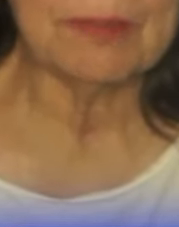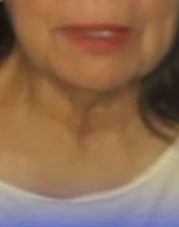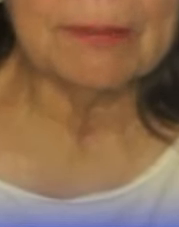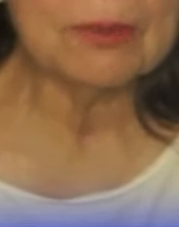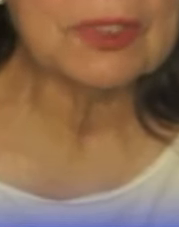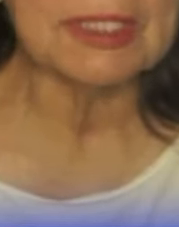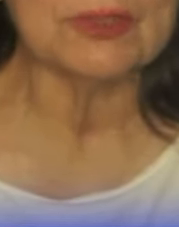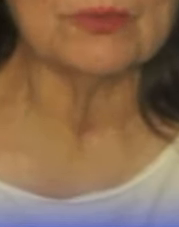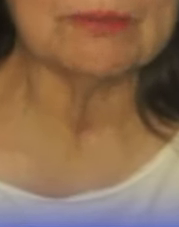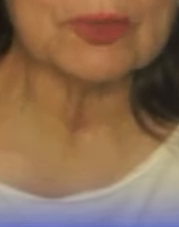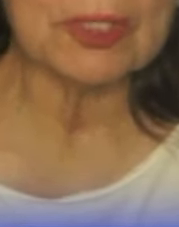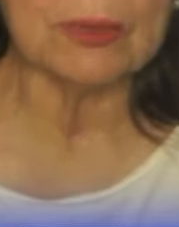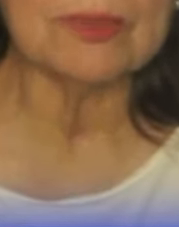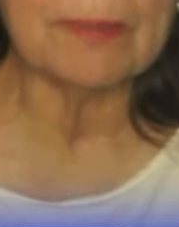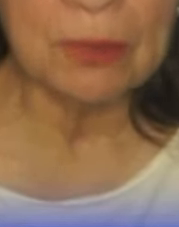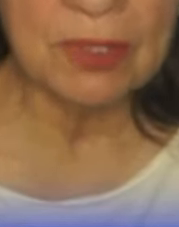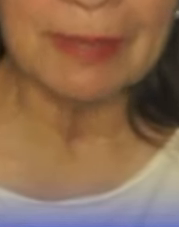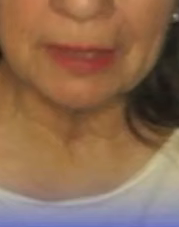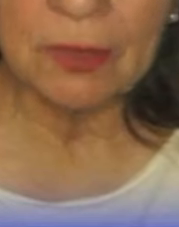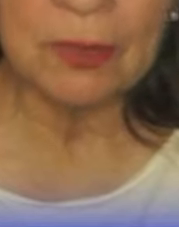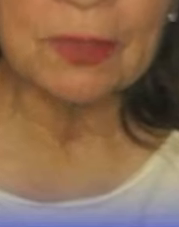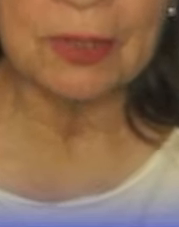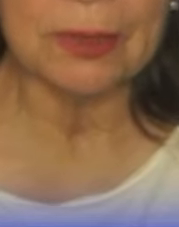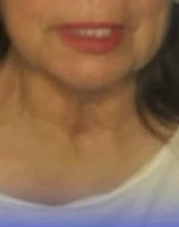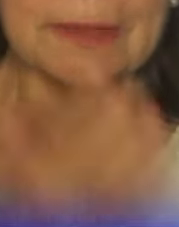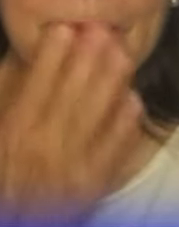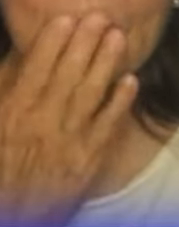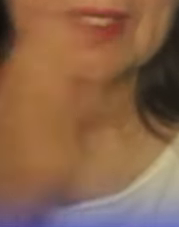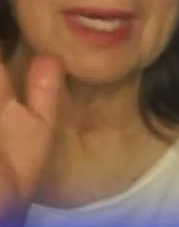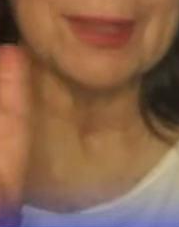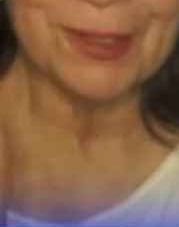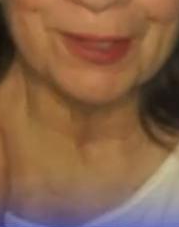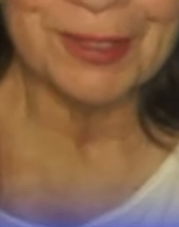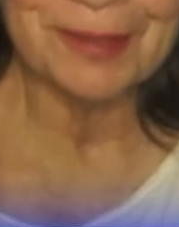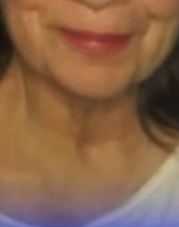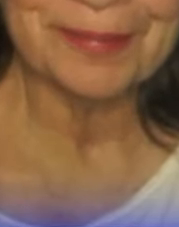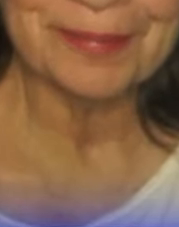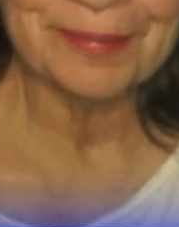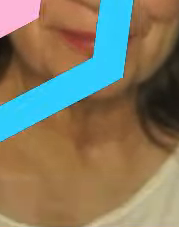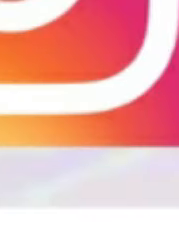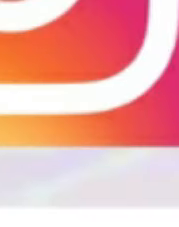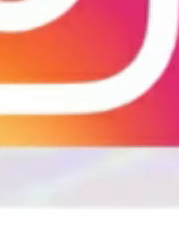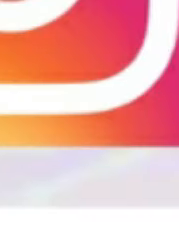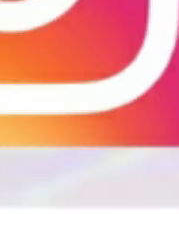nos despedimos y nos vemos en una próxima reacción si Dios quiere. Adiós.